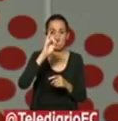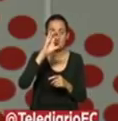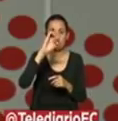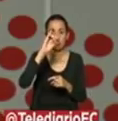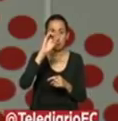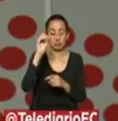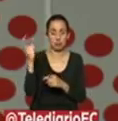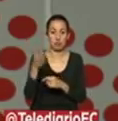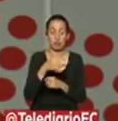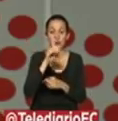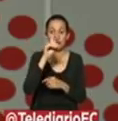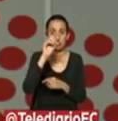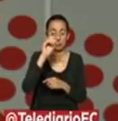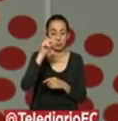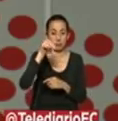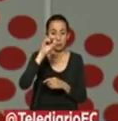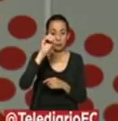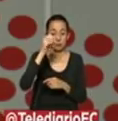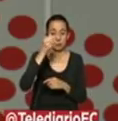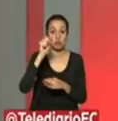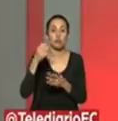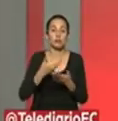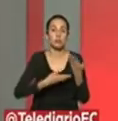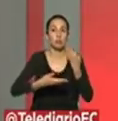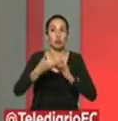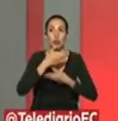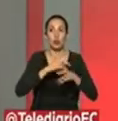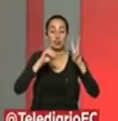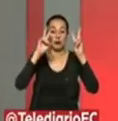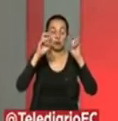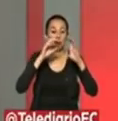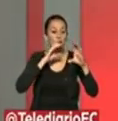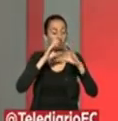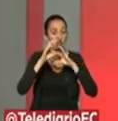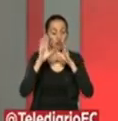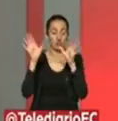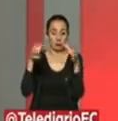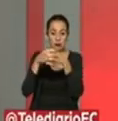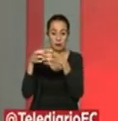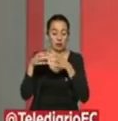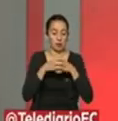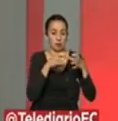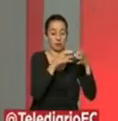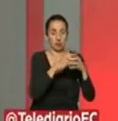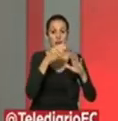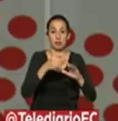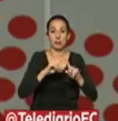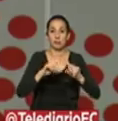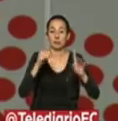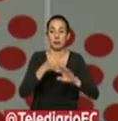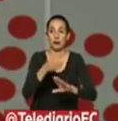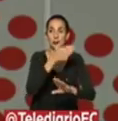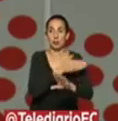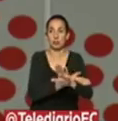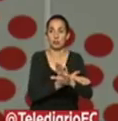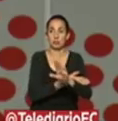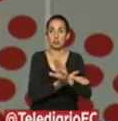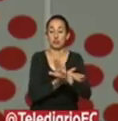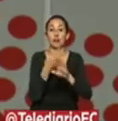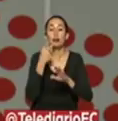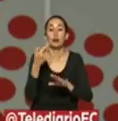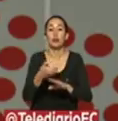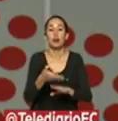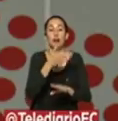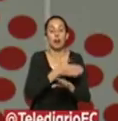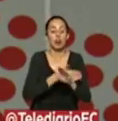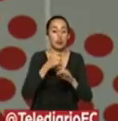primer invitado con quien vamos a compartir pues este tema, la conformación de las comisiones en la Asamblea Nacional. Pero antes queremos también revisar qué fue lo que dijo